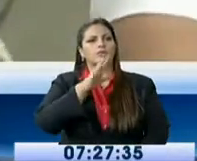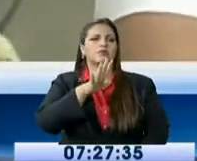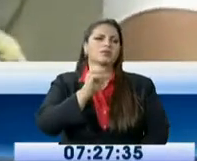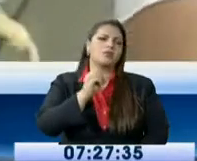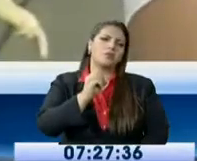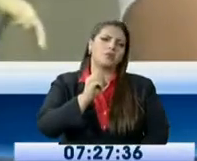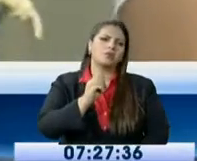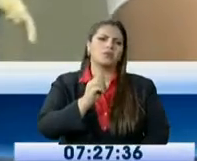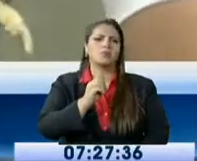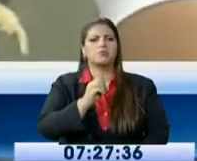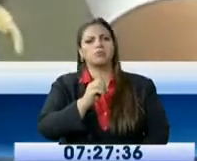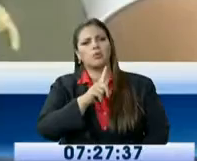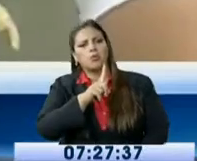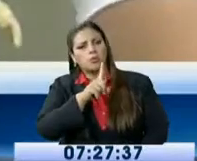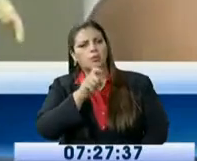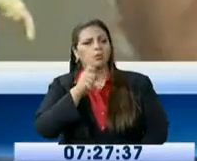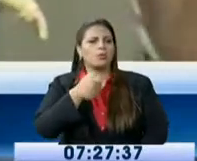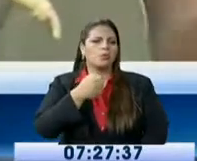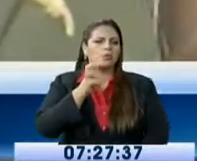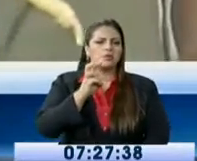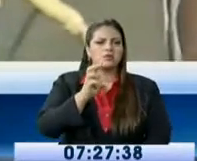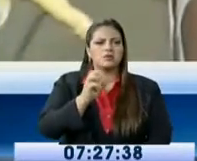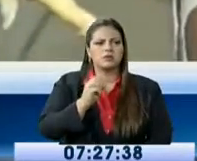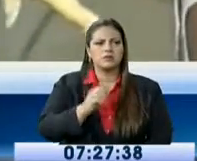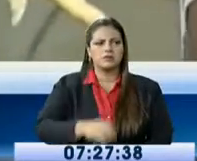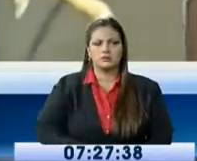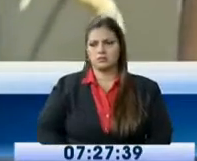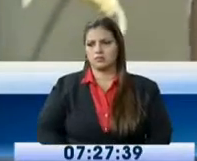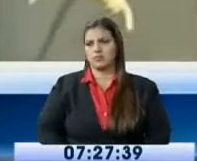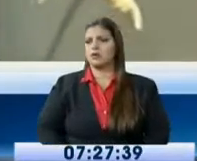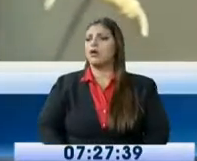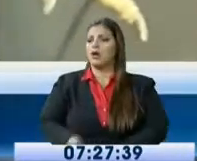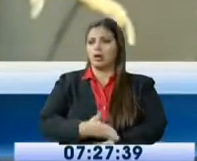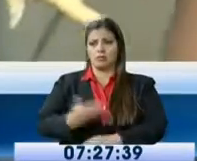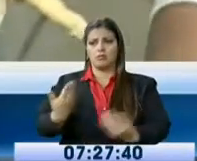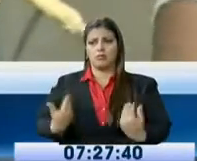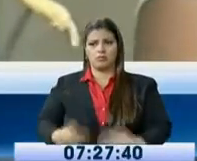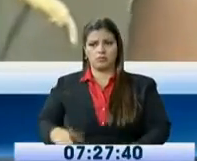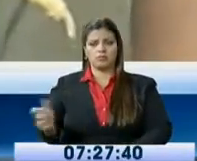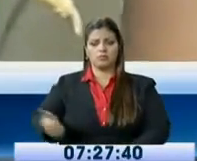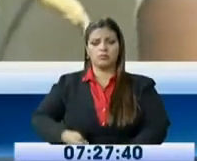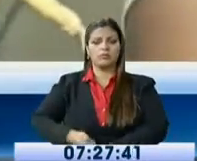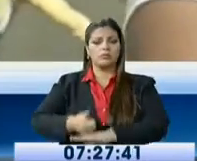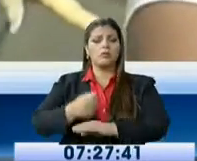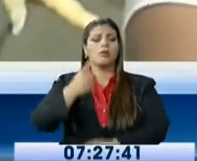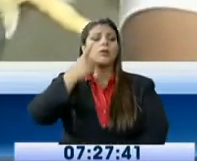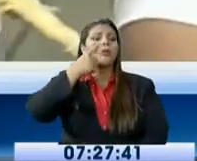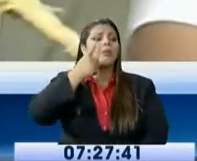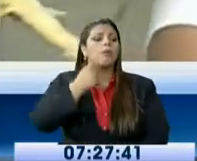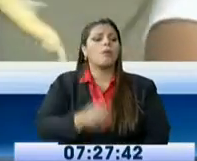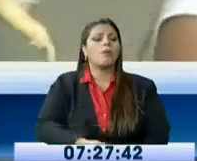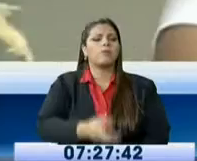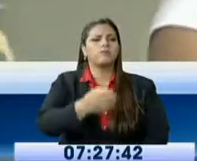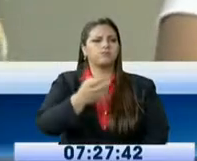Pollo. ¿Está pesando lo justo la balanza? Ya el señor intendente vino y la balanza estamos... ¿Qué opina usted de este tipo